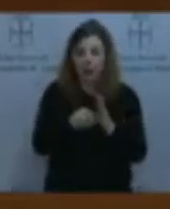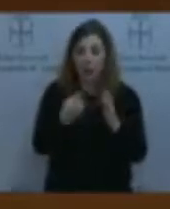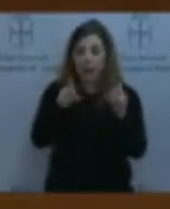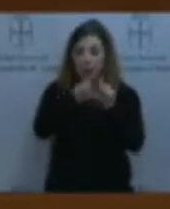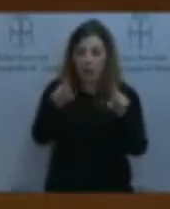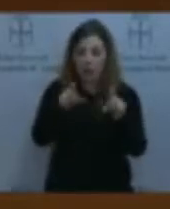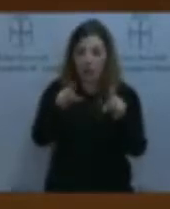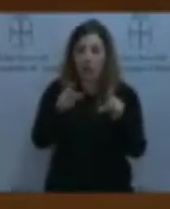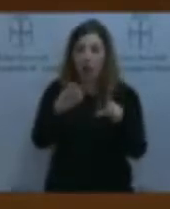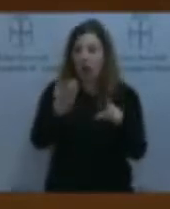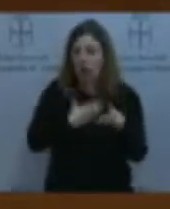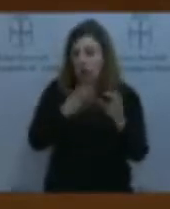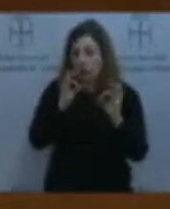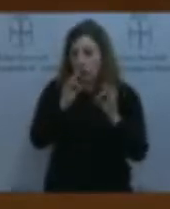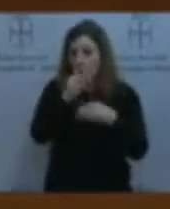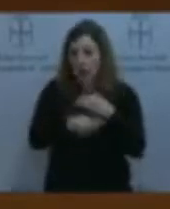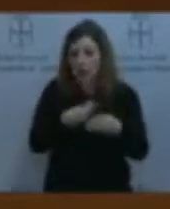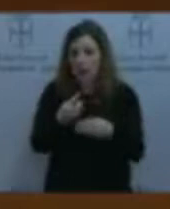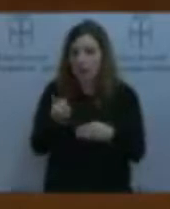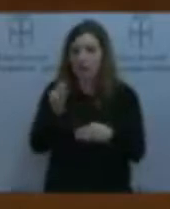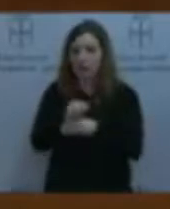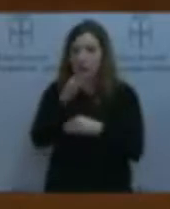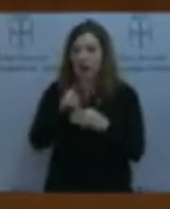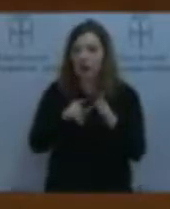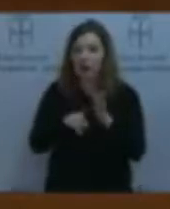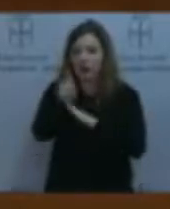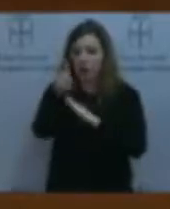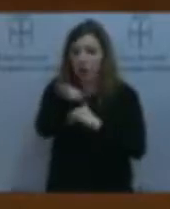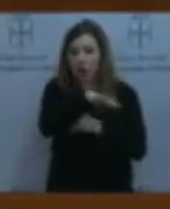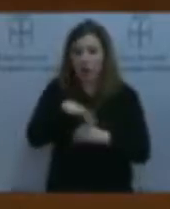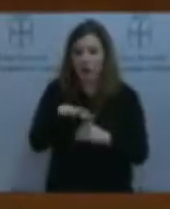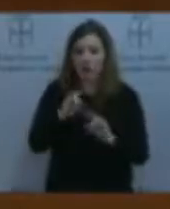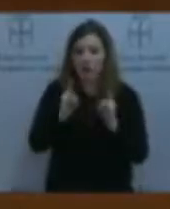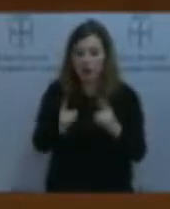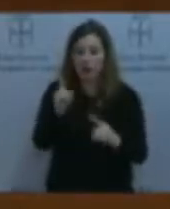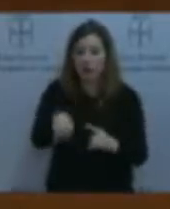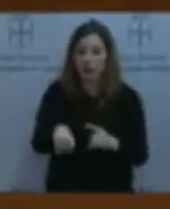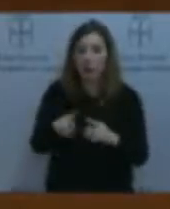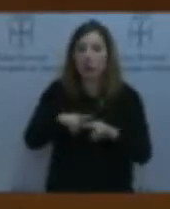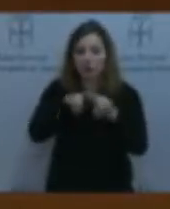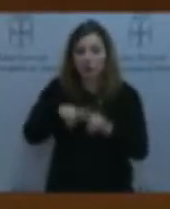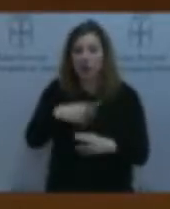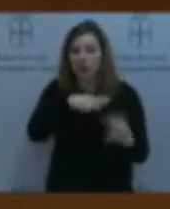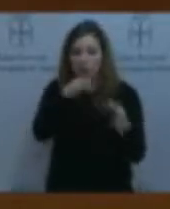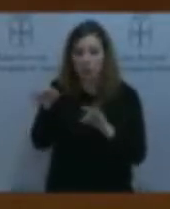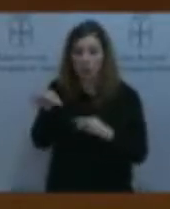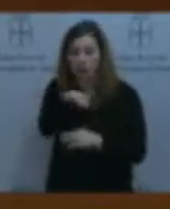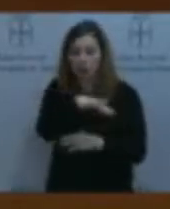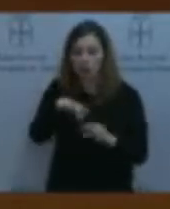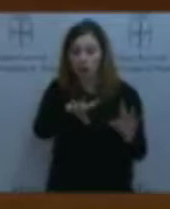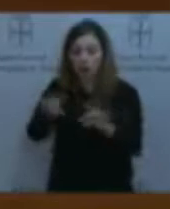para el desarrollo de zonas forestales y también realizando los documentos de aquellos terrenos que gestiona el Servicio de Montes. En